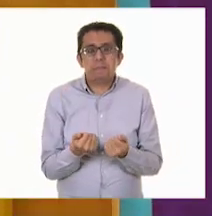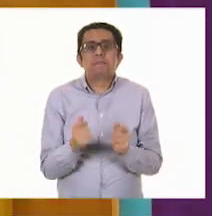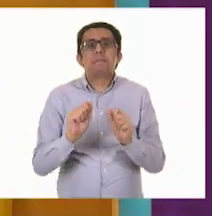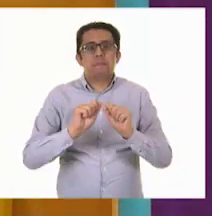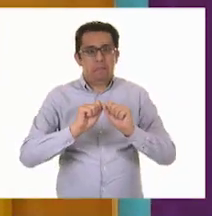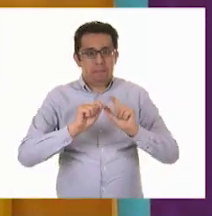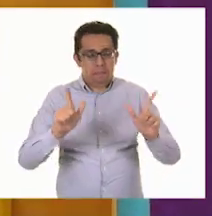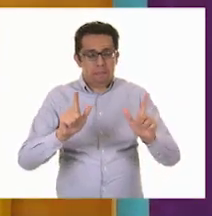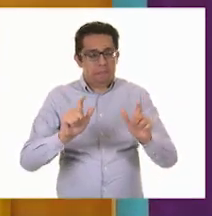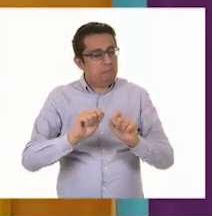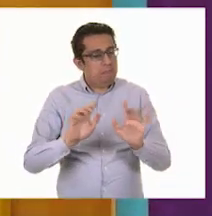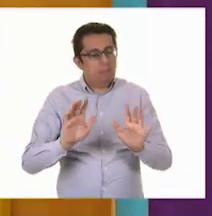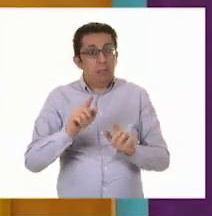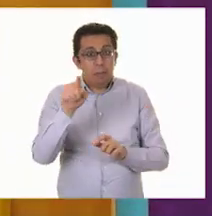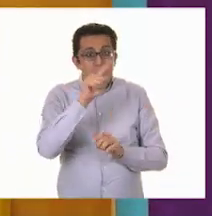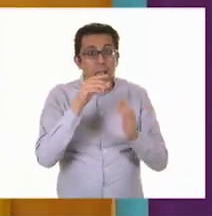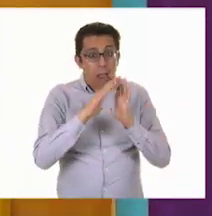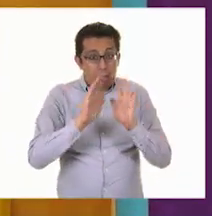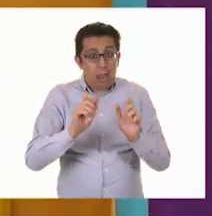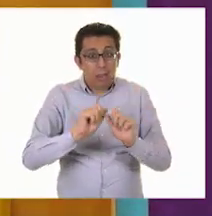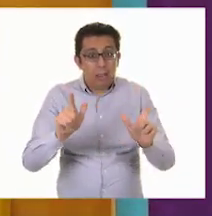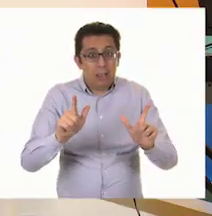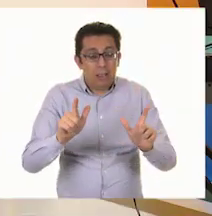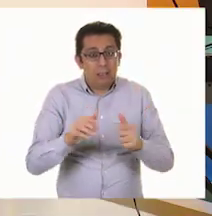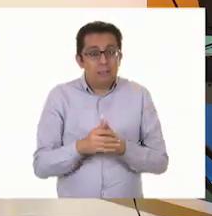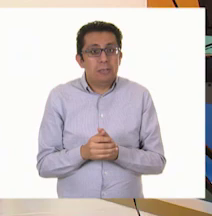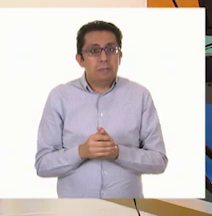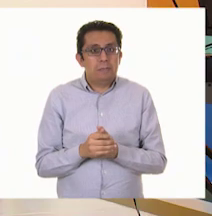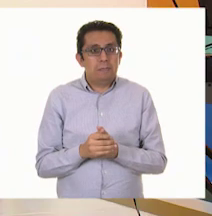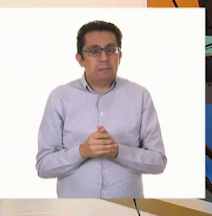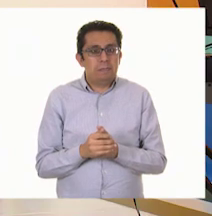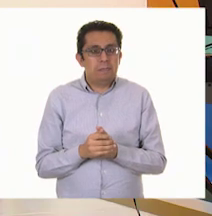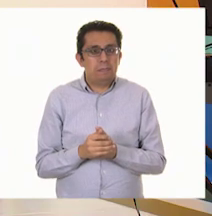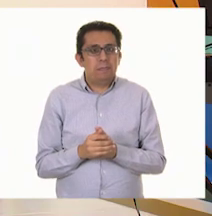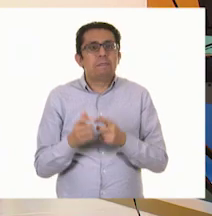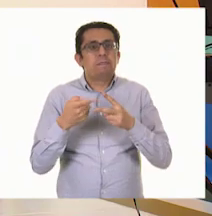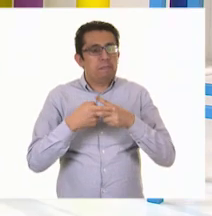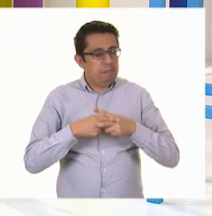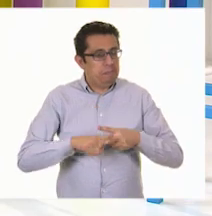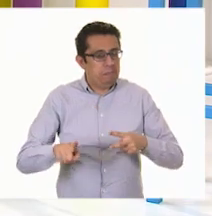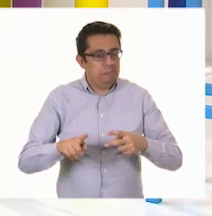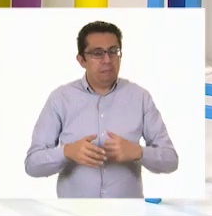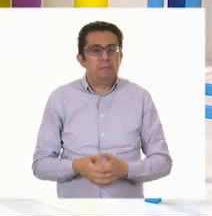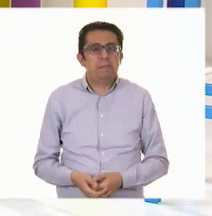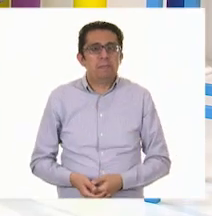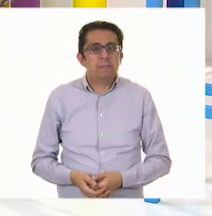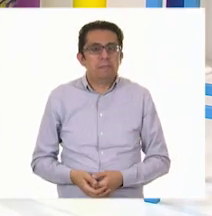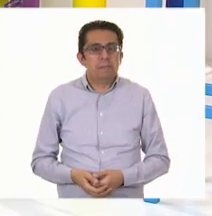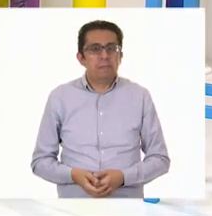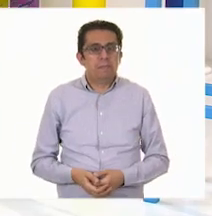¿Listas, maestras? ¿Listos? ¿Listos allá en casa? Pues, a ver, empezamos así.